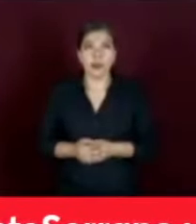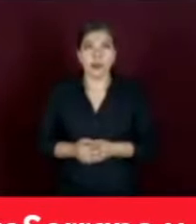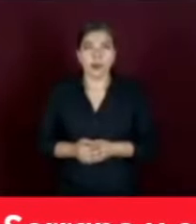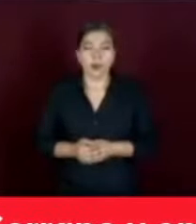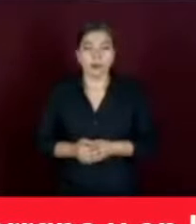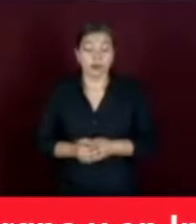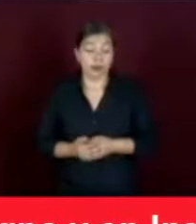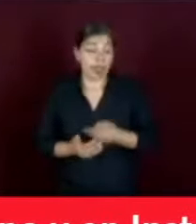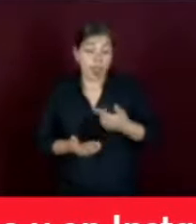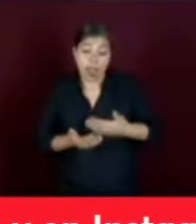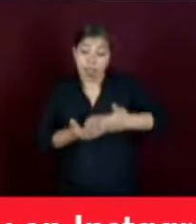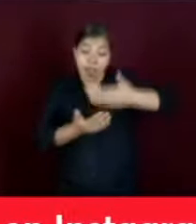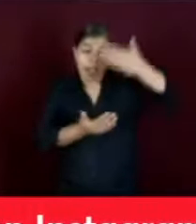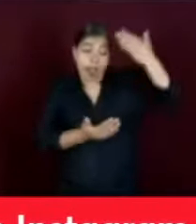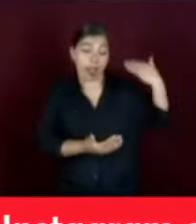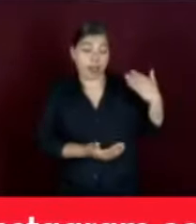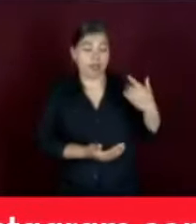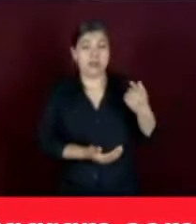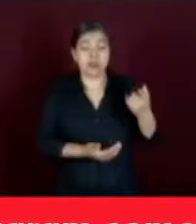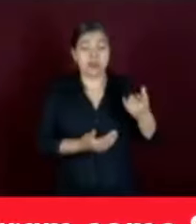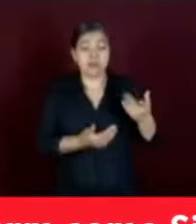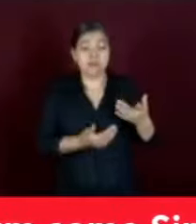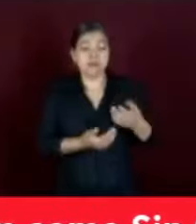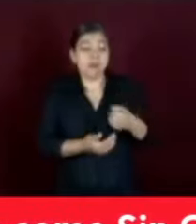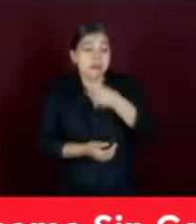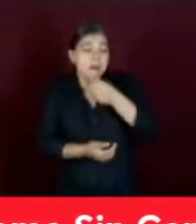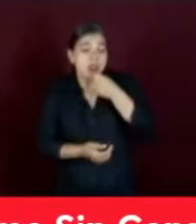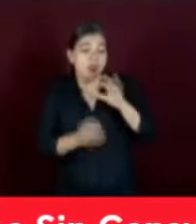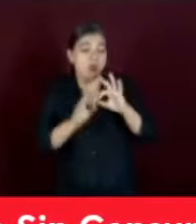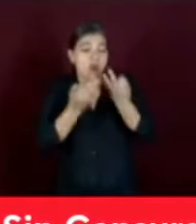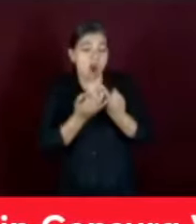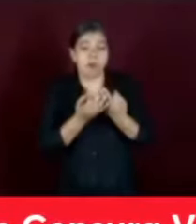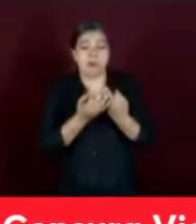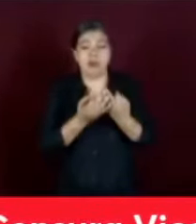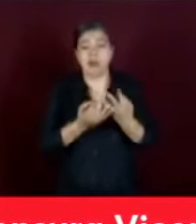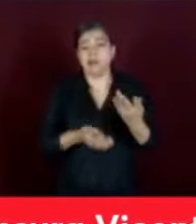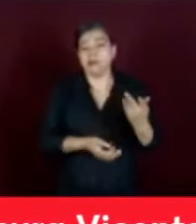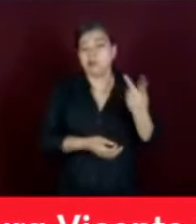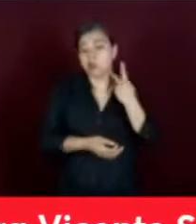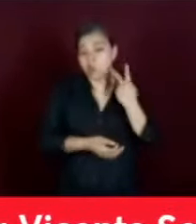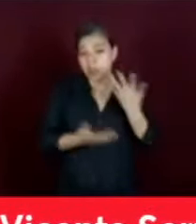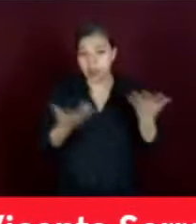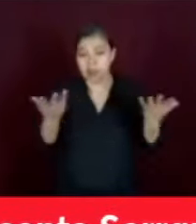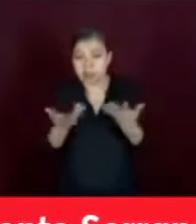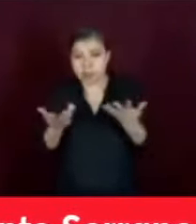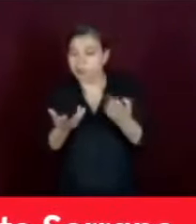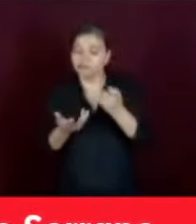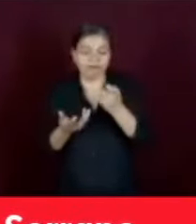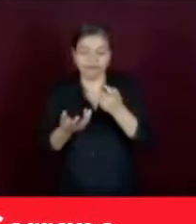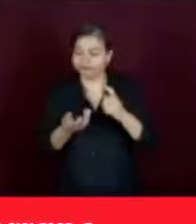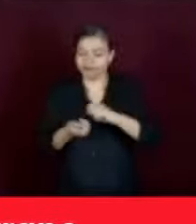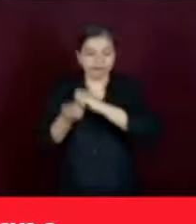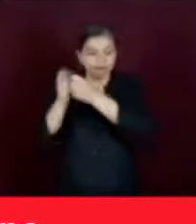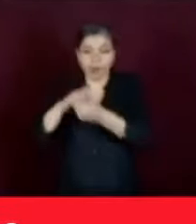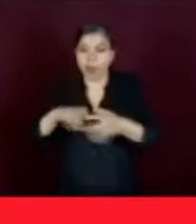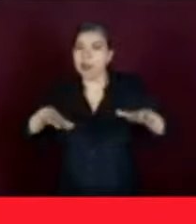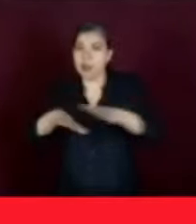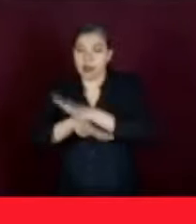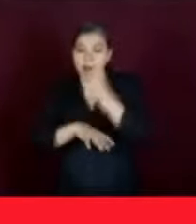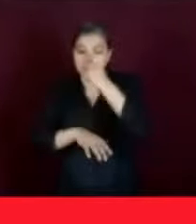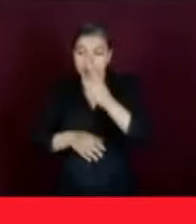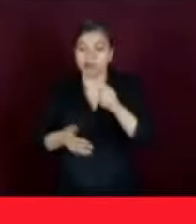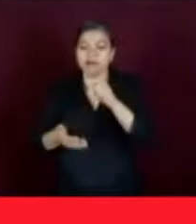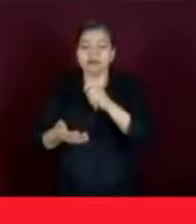modelo neoliberal y comenzar a escribir el capítulo de la